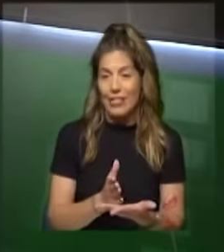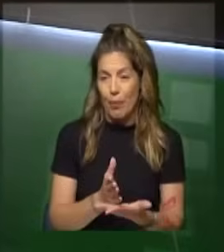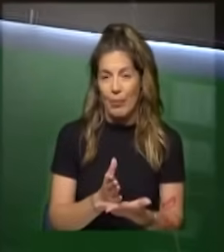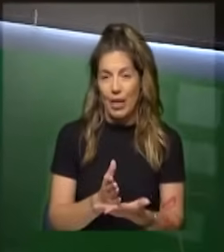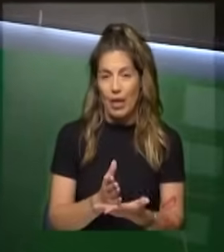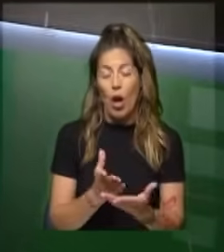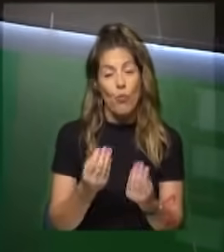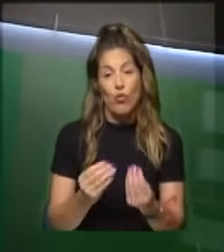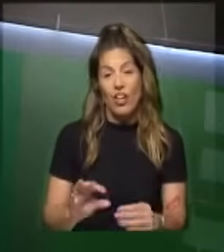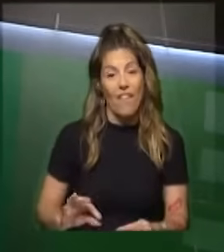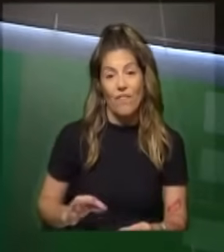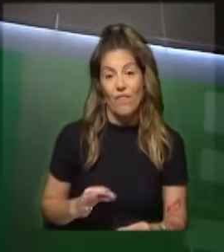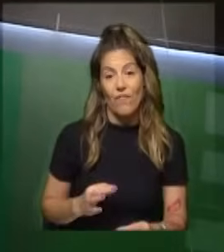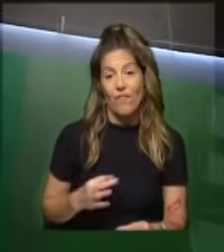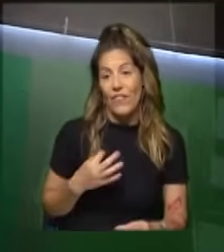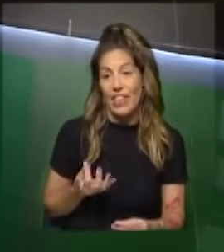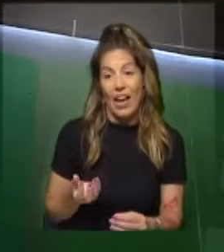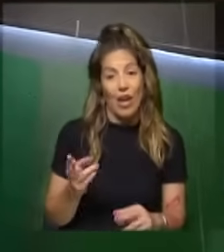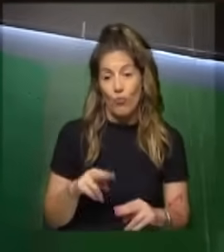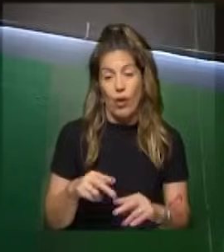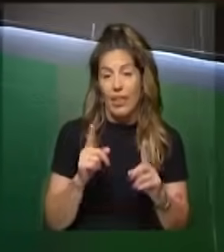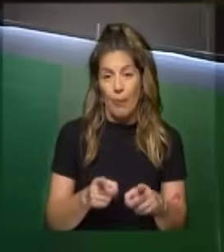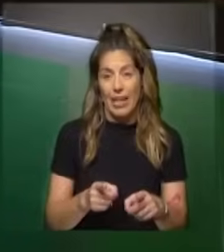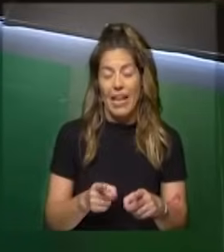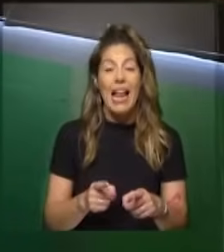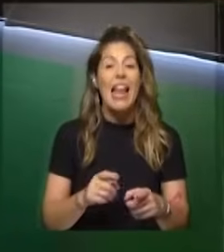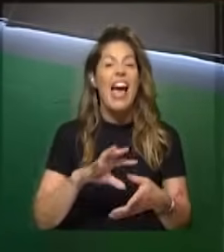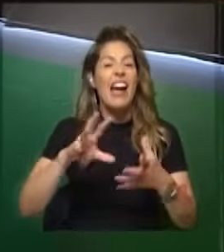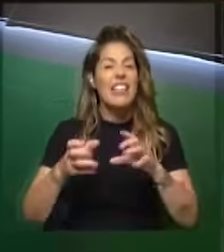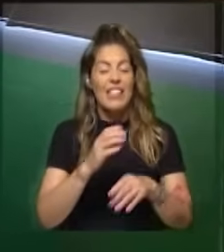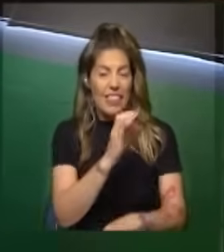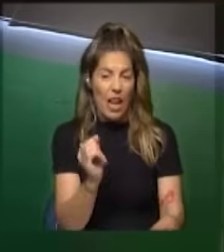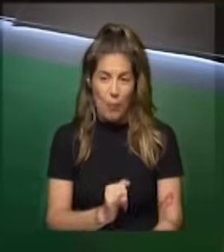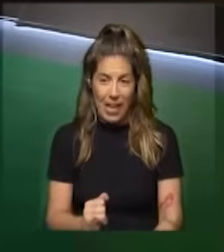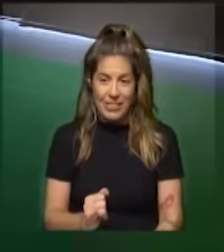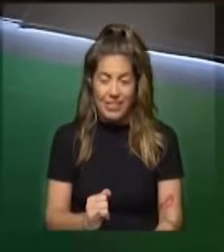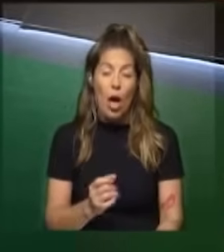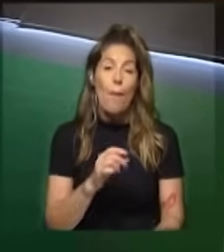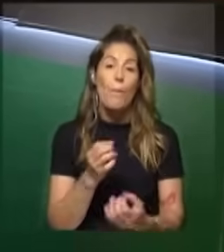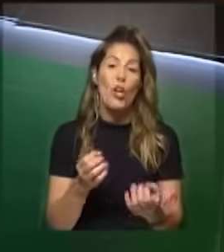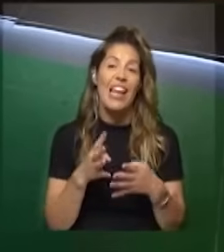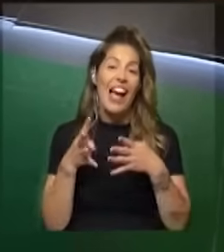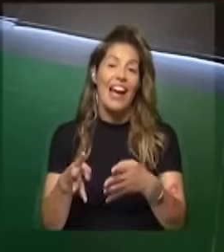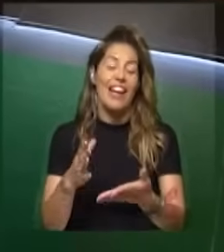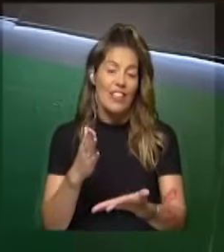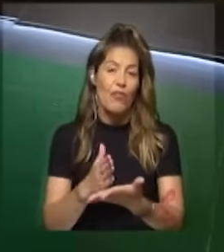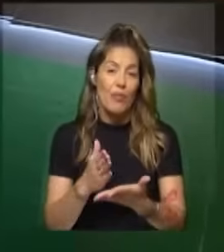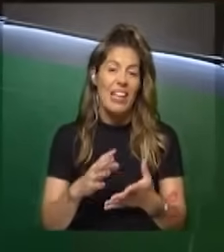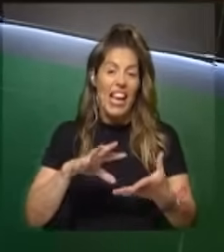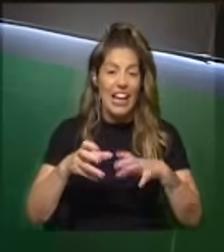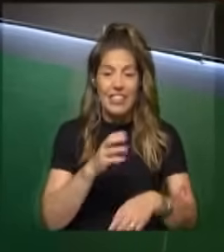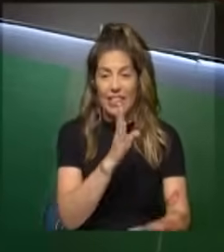lleva muchas vidas puestas. Por supuesto, la crisis de la paz, prefiero decirlo así, porque la guerra es al final la crisis de la